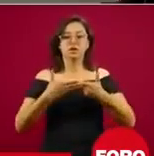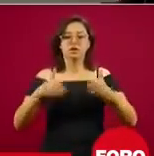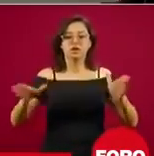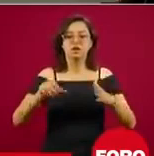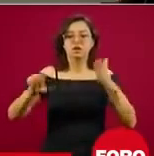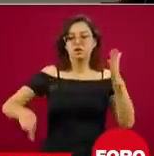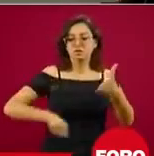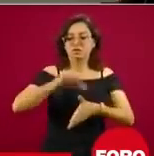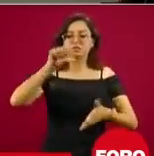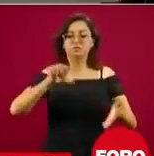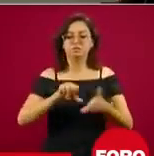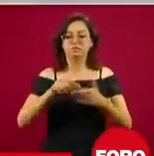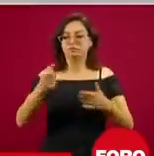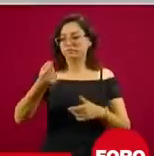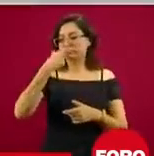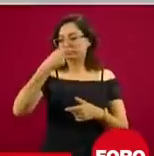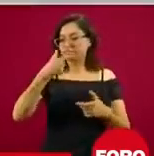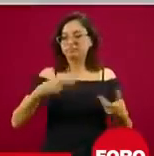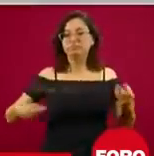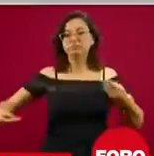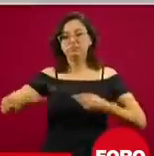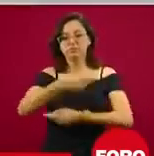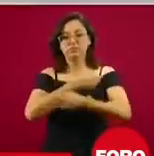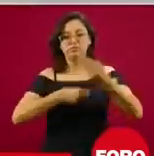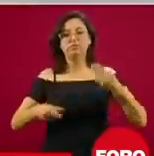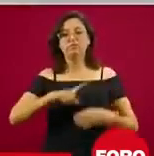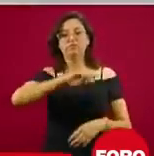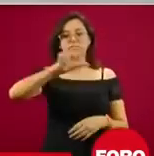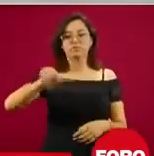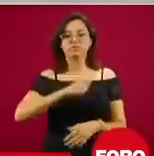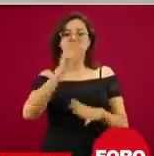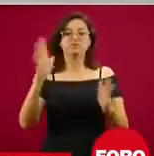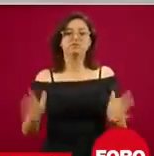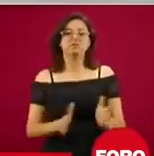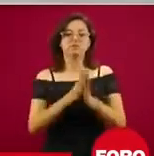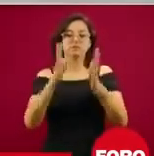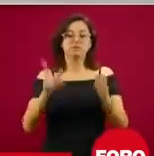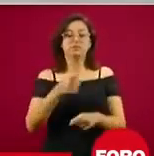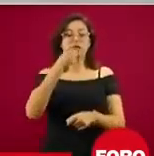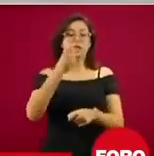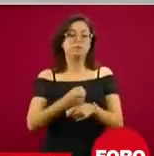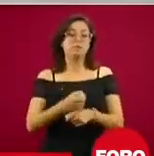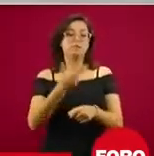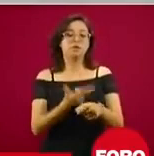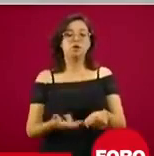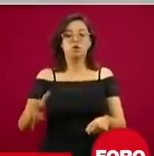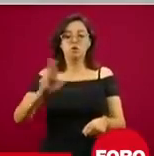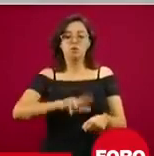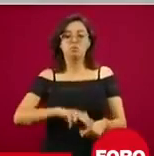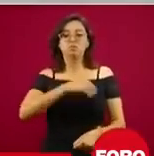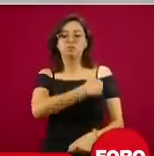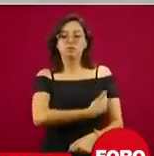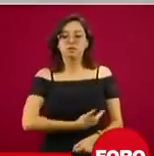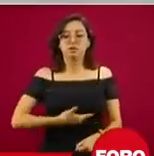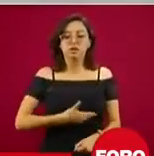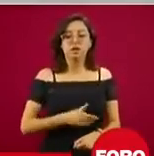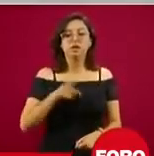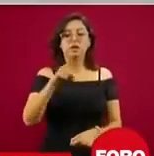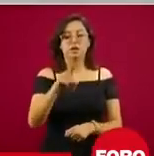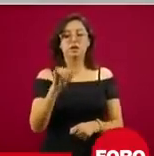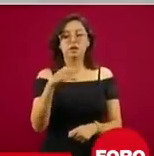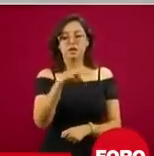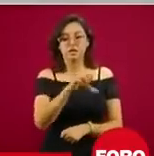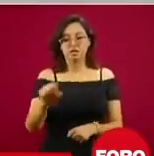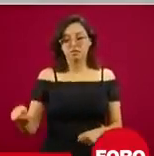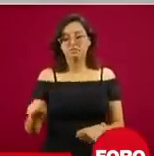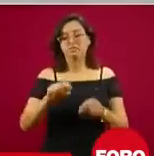de Medicamentos y posteriormente participó en la primera clínica de mama que se estableció en el país en el Instituto Mexicano